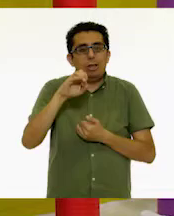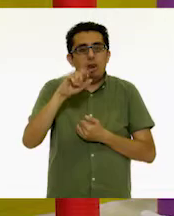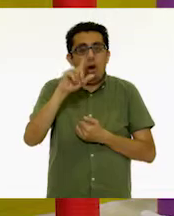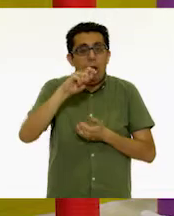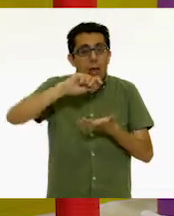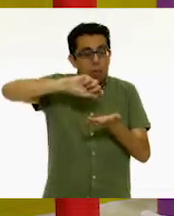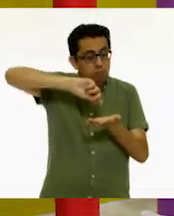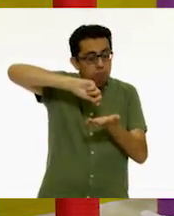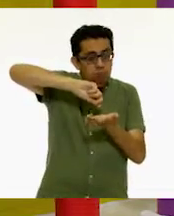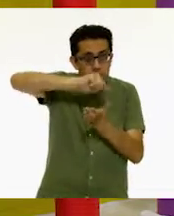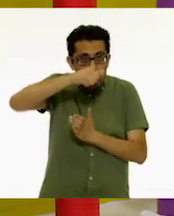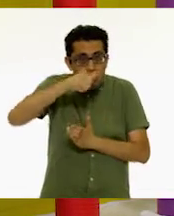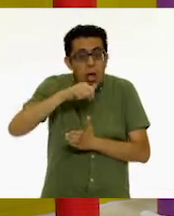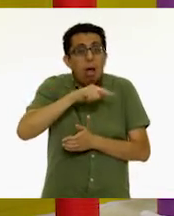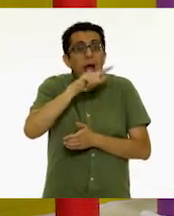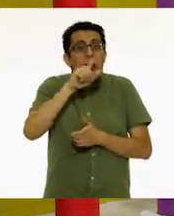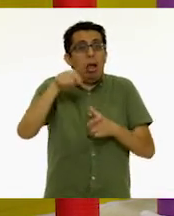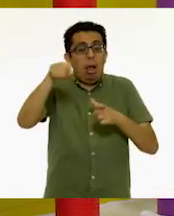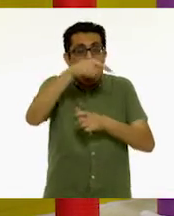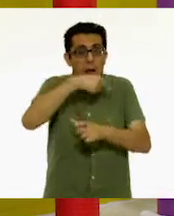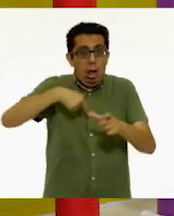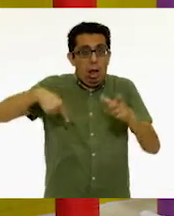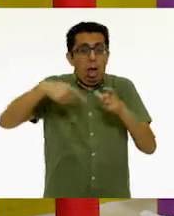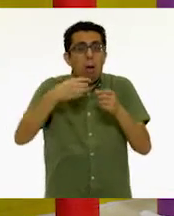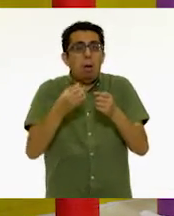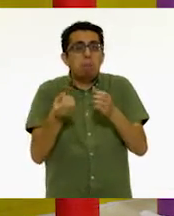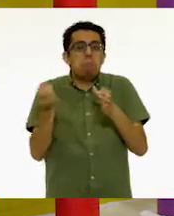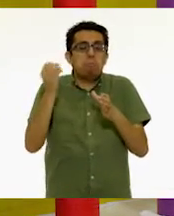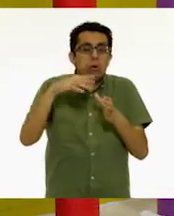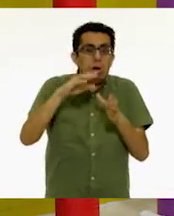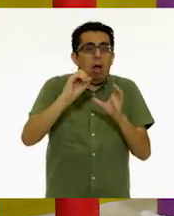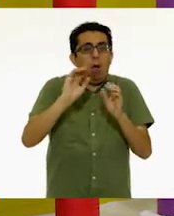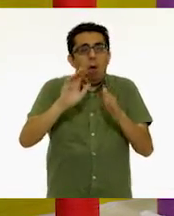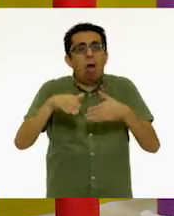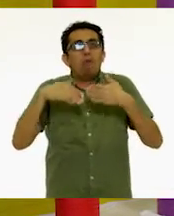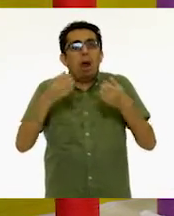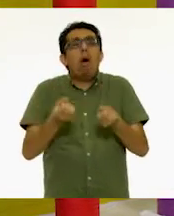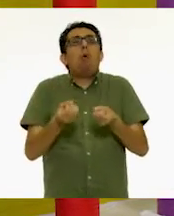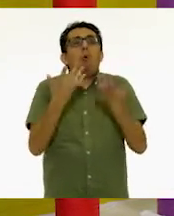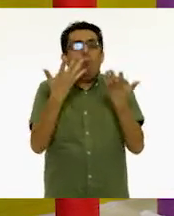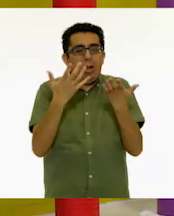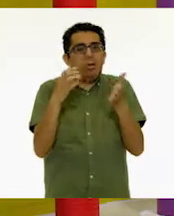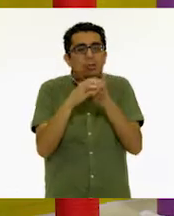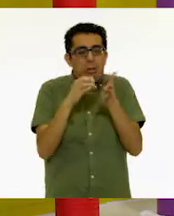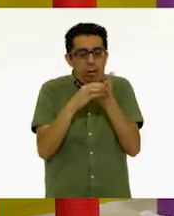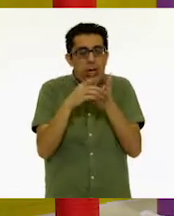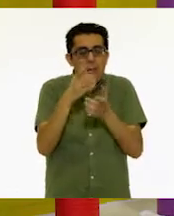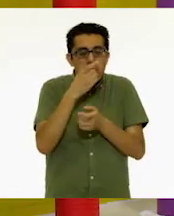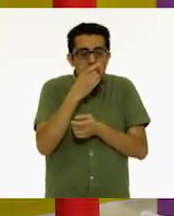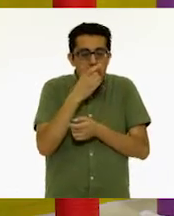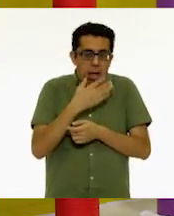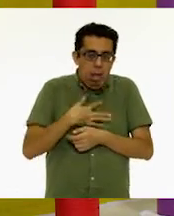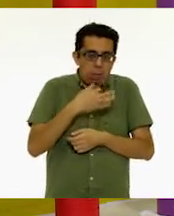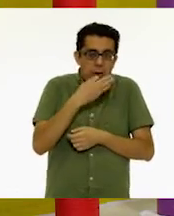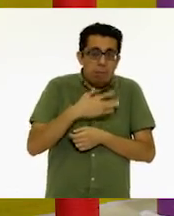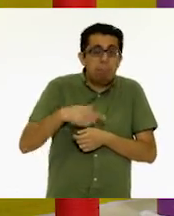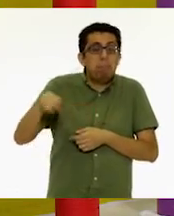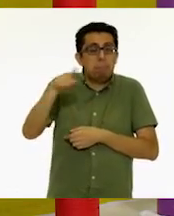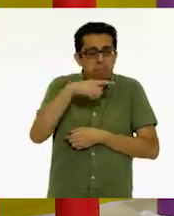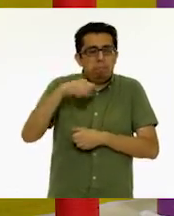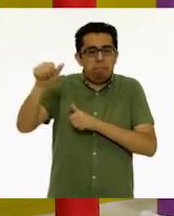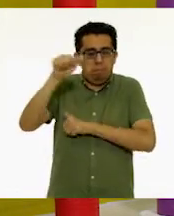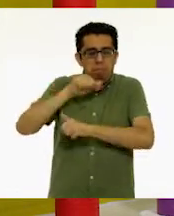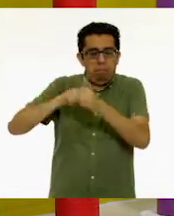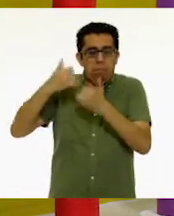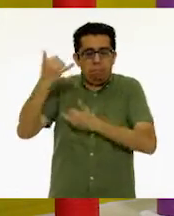dentro o fuera del aro el número de cubos que nos indica. Sohar y la maestra Carla jugaron por turnos. Vamos a